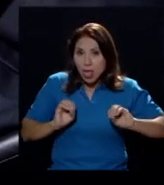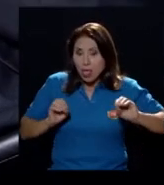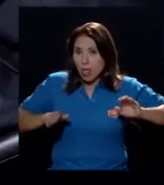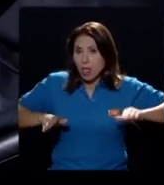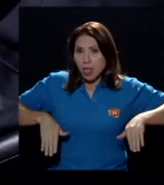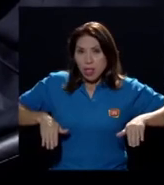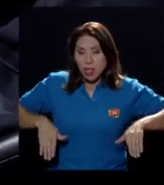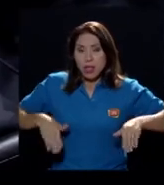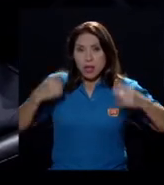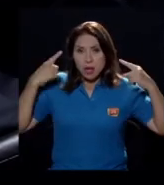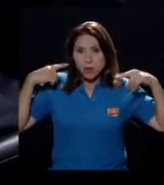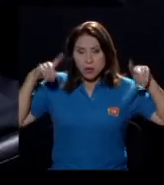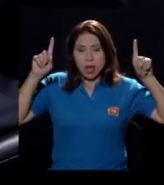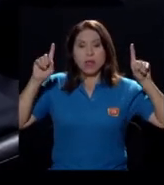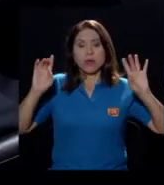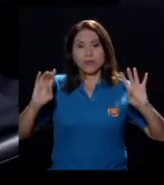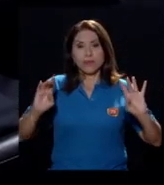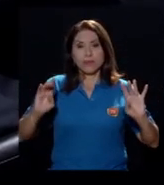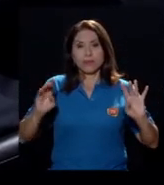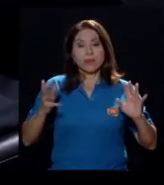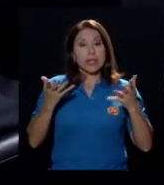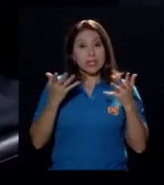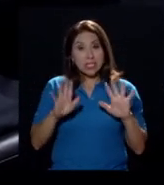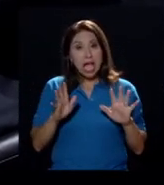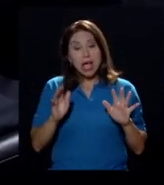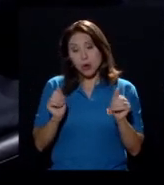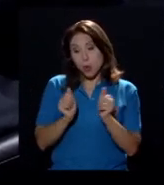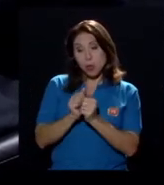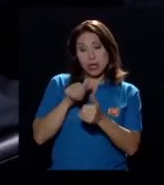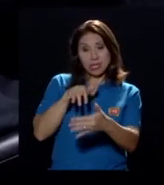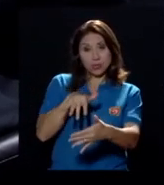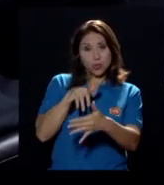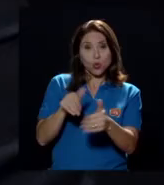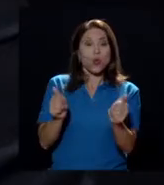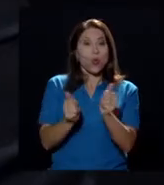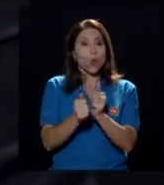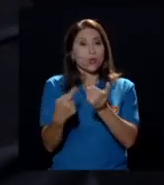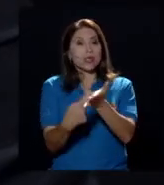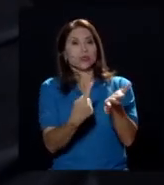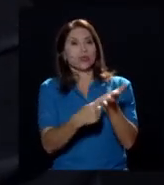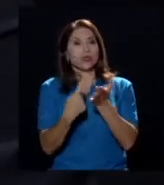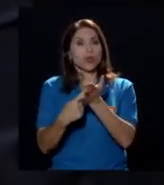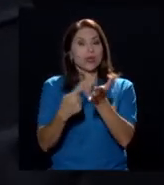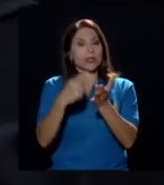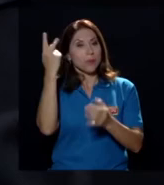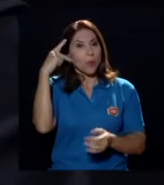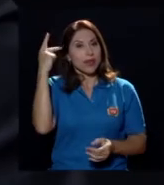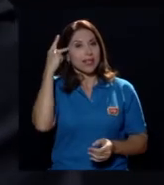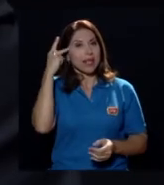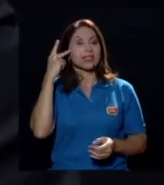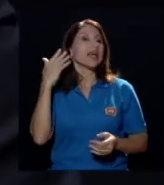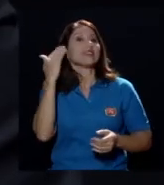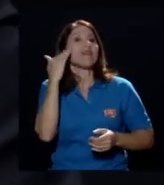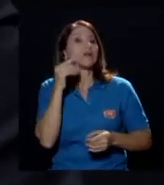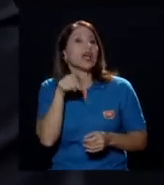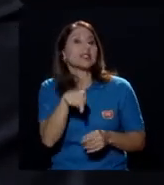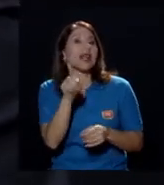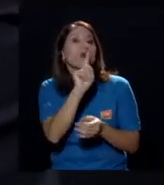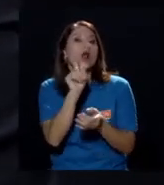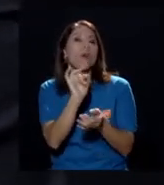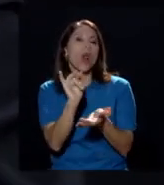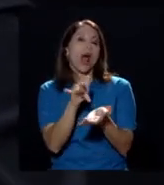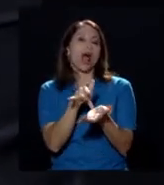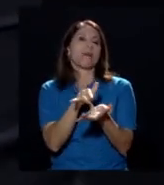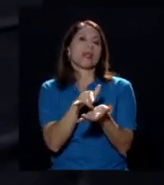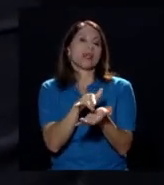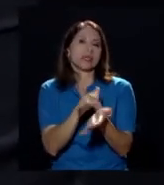general, pues ya las discusiones más políticas, diríamos, sería bueno que no era la panacea. Pues, uh-huh. Yo creo que en la discusión del